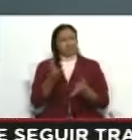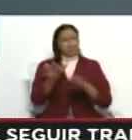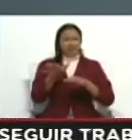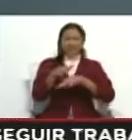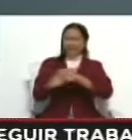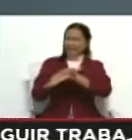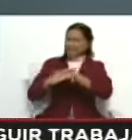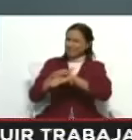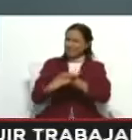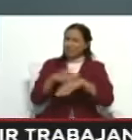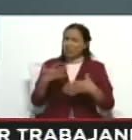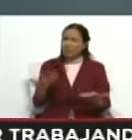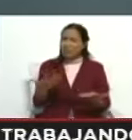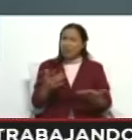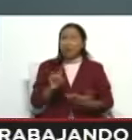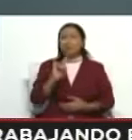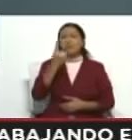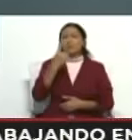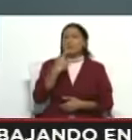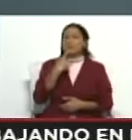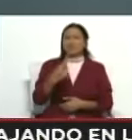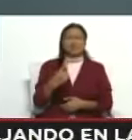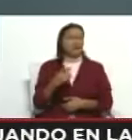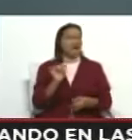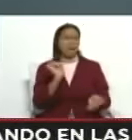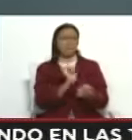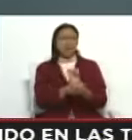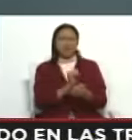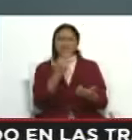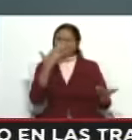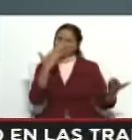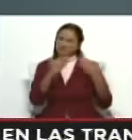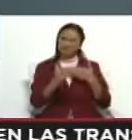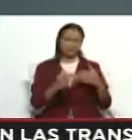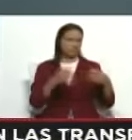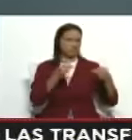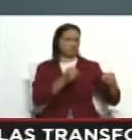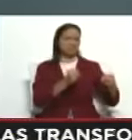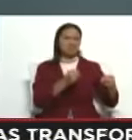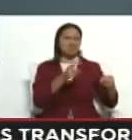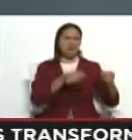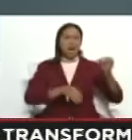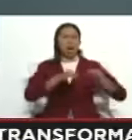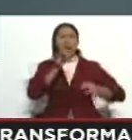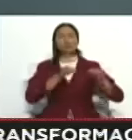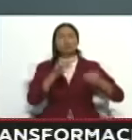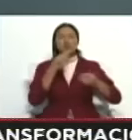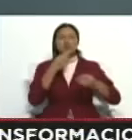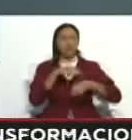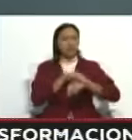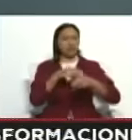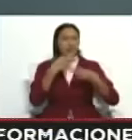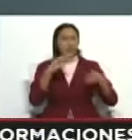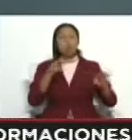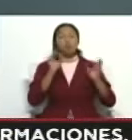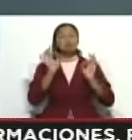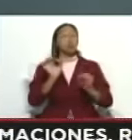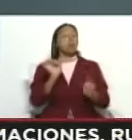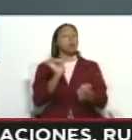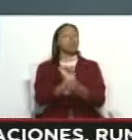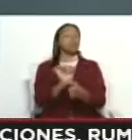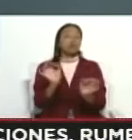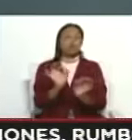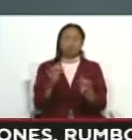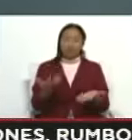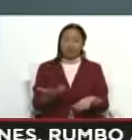si estaban pidiéndole la pena de muerte, creyendo que la justicia no los iba a procesar. Yo dije, cuando